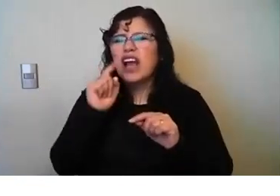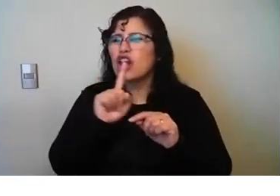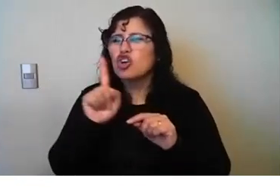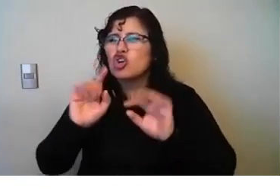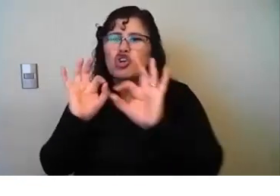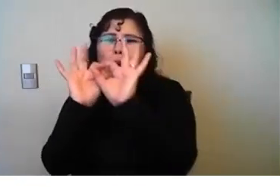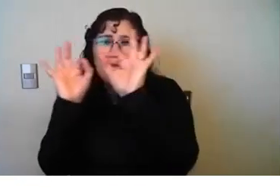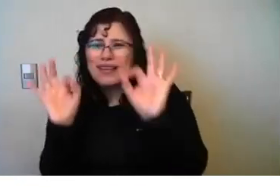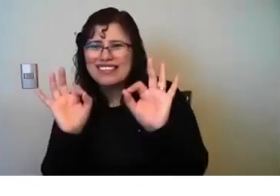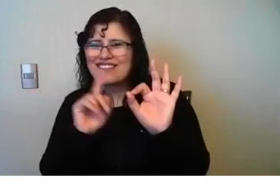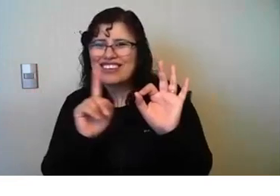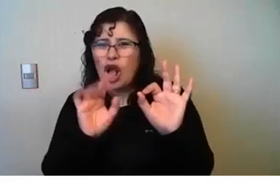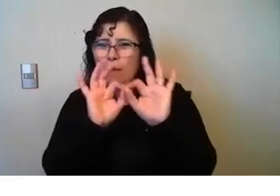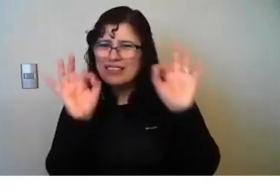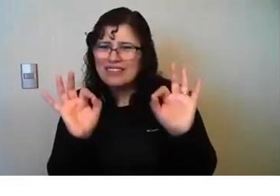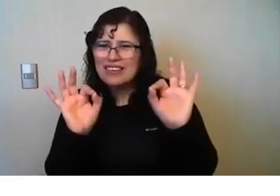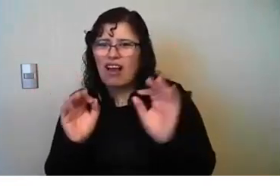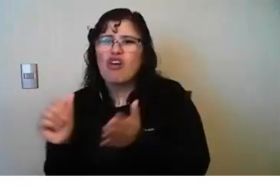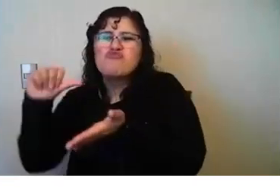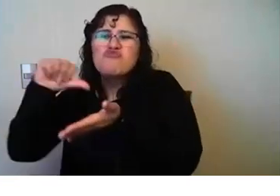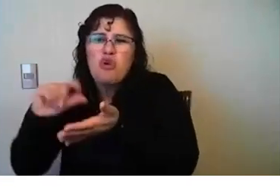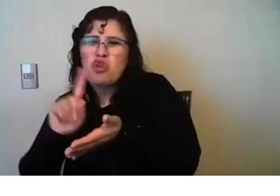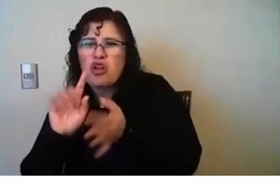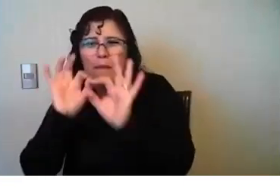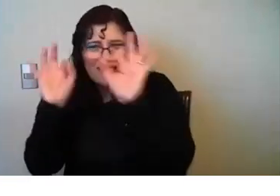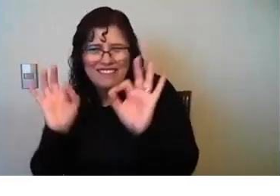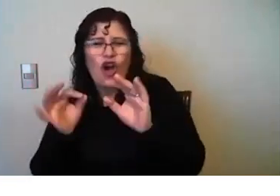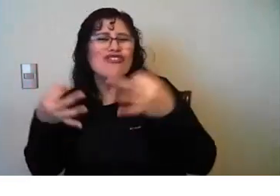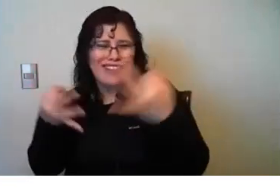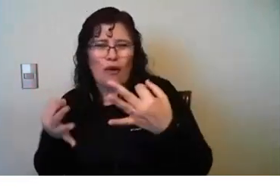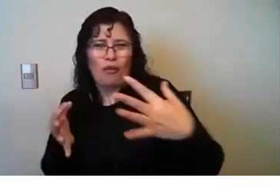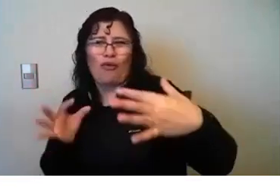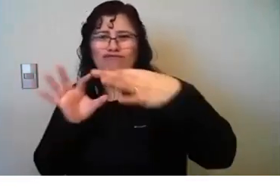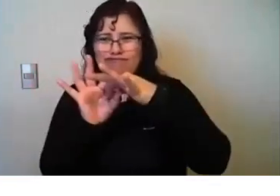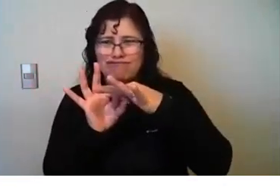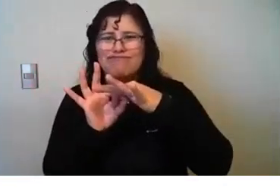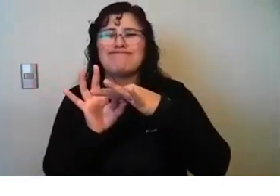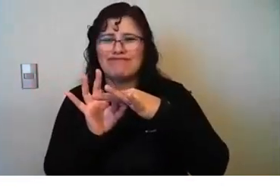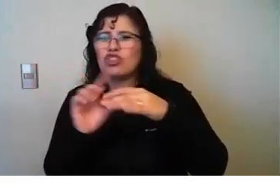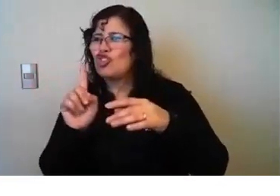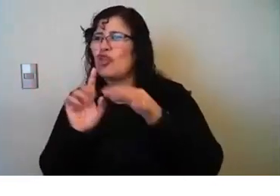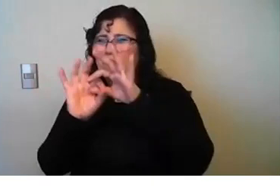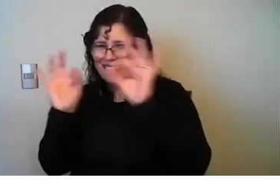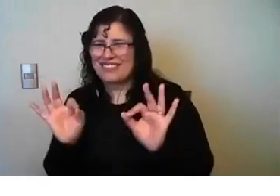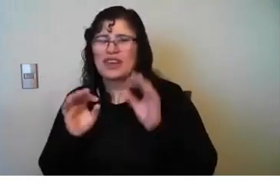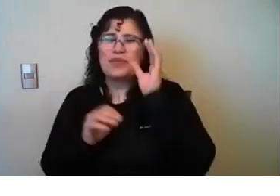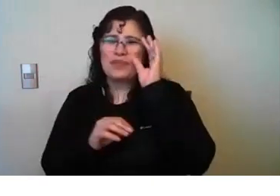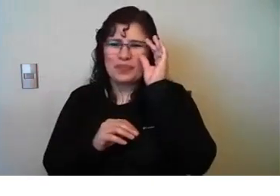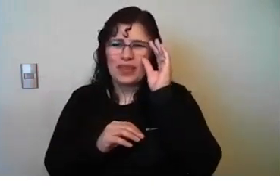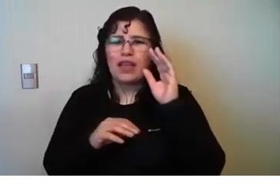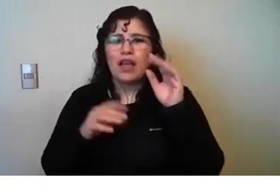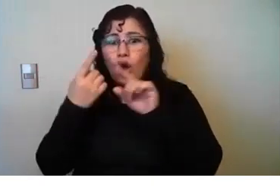que seguramente son inespecíficos. Aferencias que vienen del tálamo y algunas otras